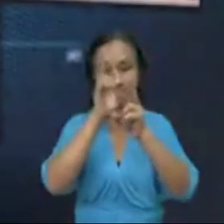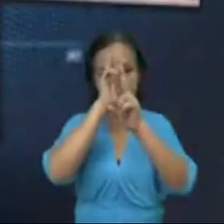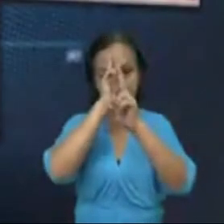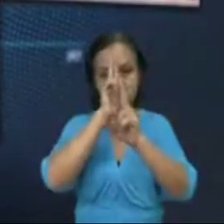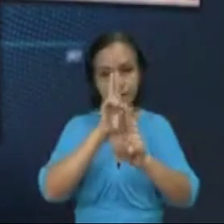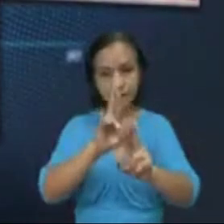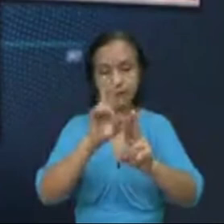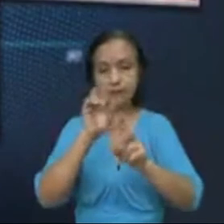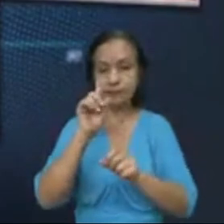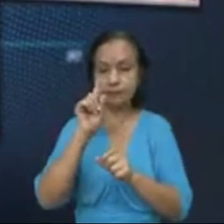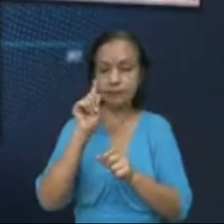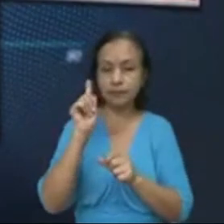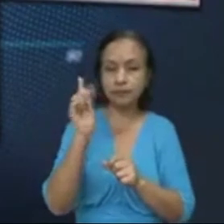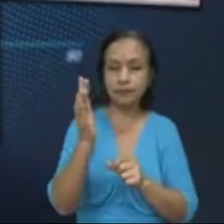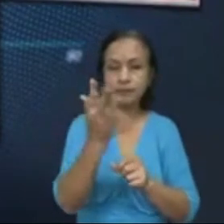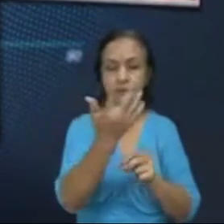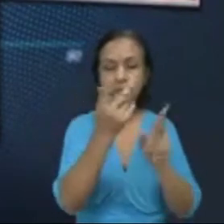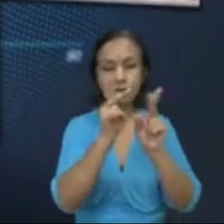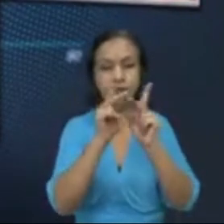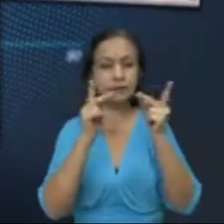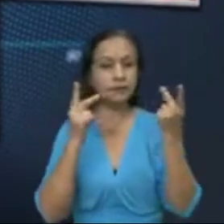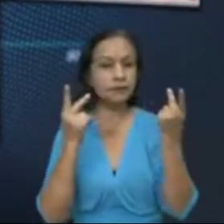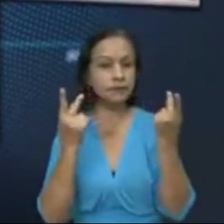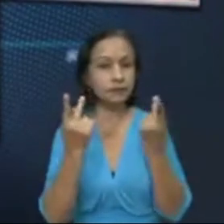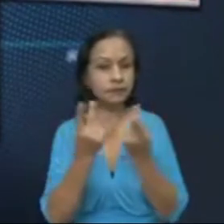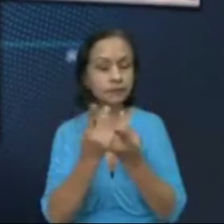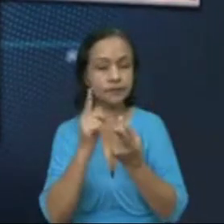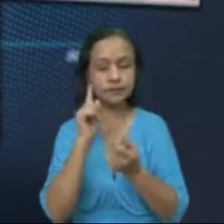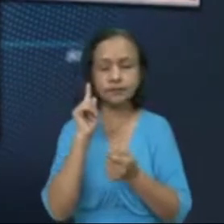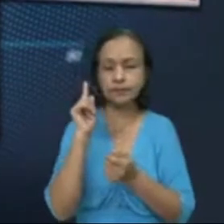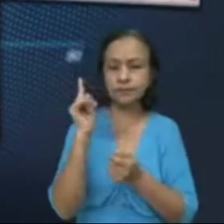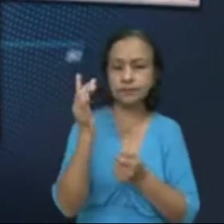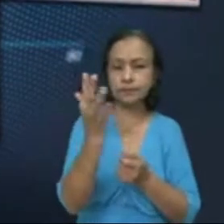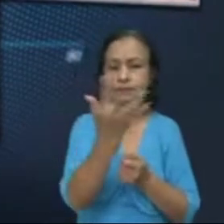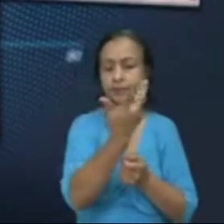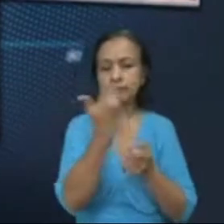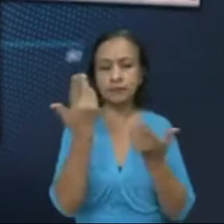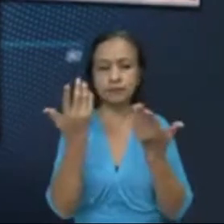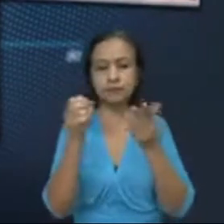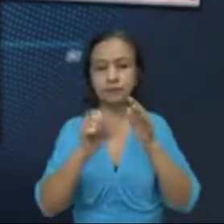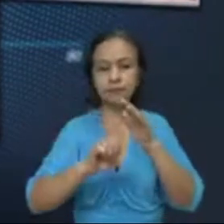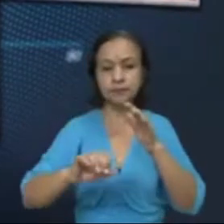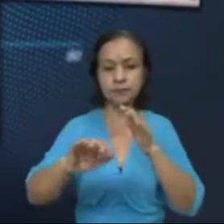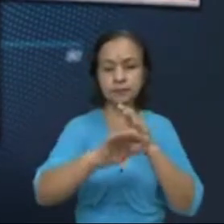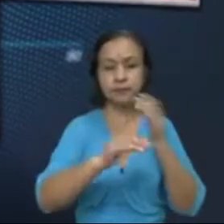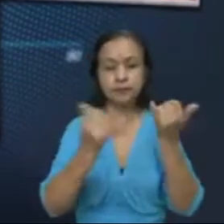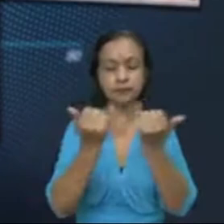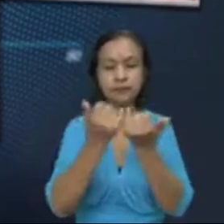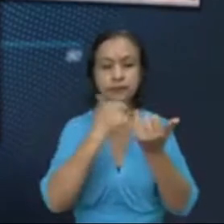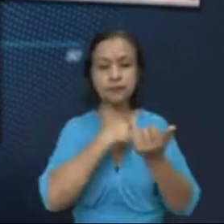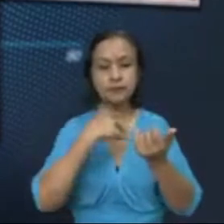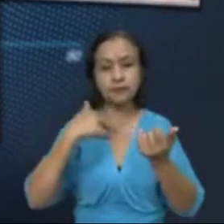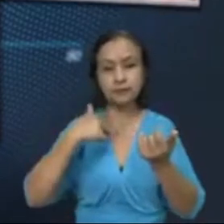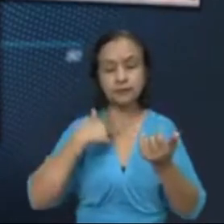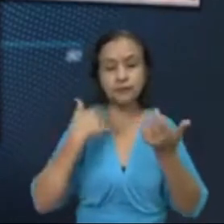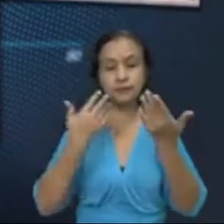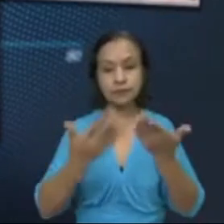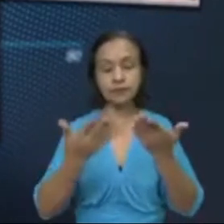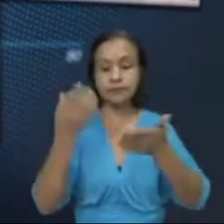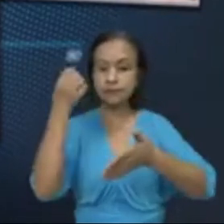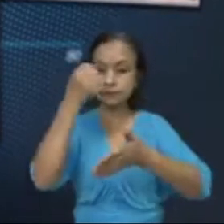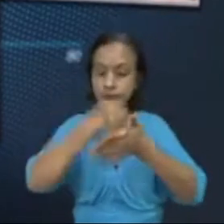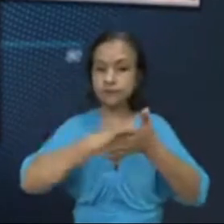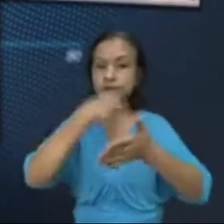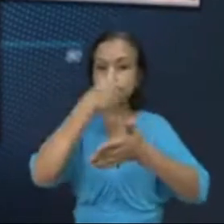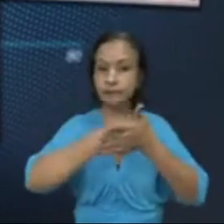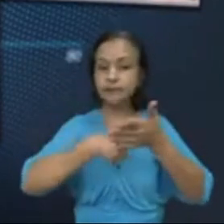de toda la población, de toda la sociedad, entonces esta cartilla viene a darnos esa